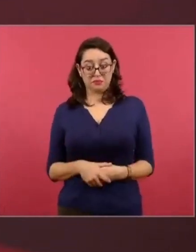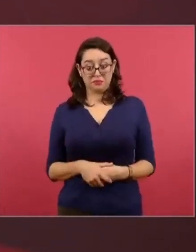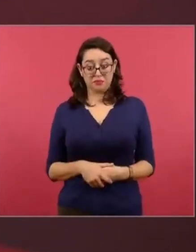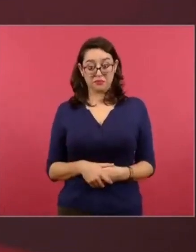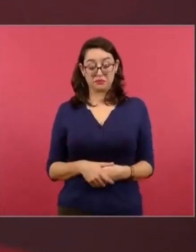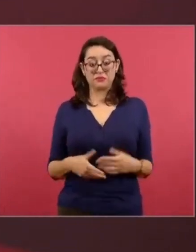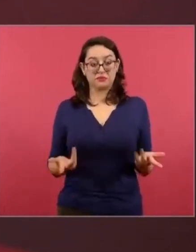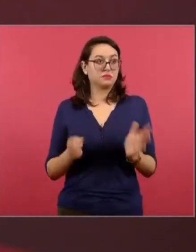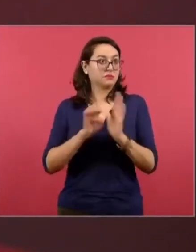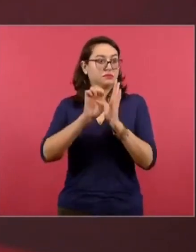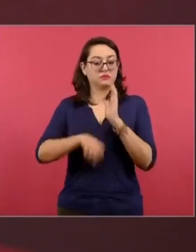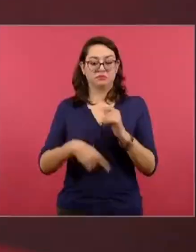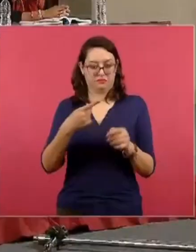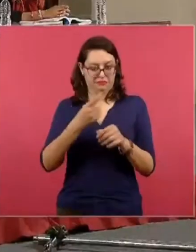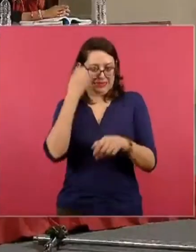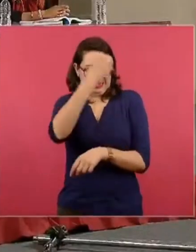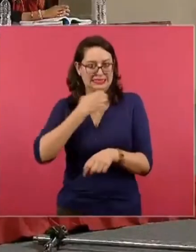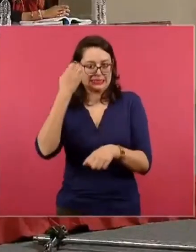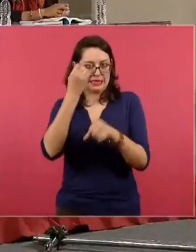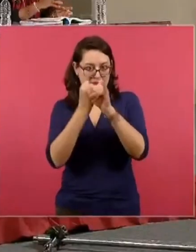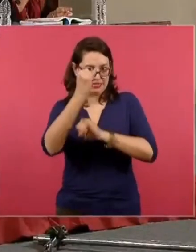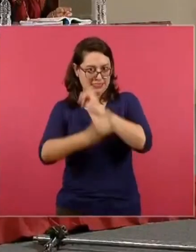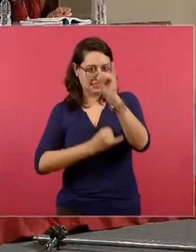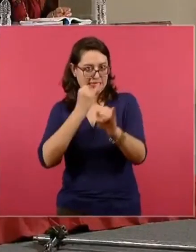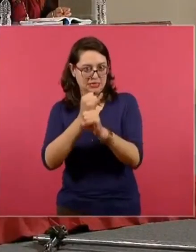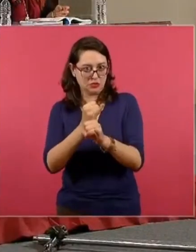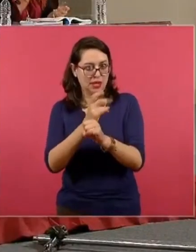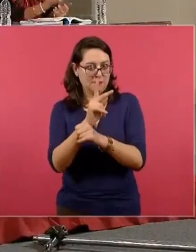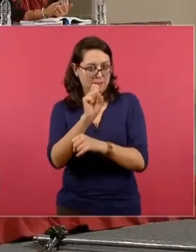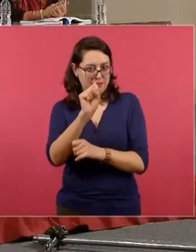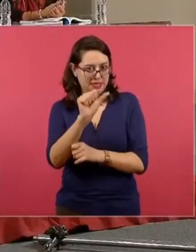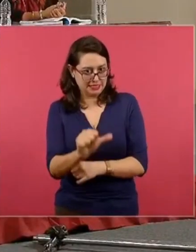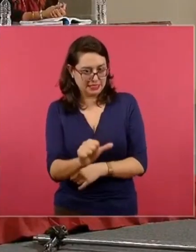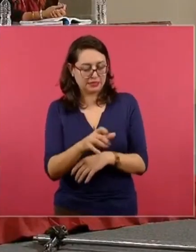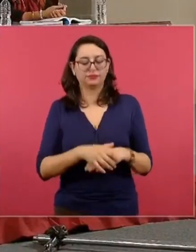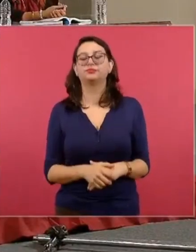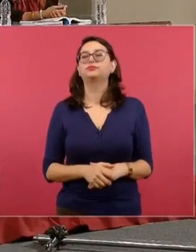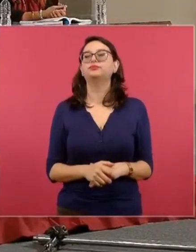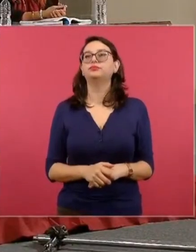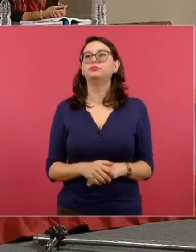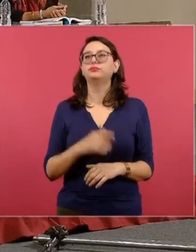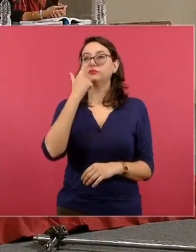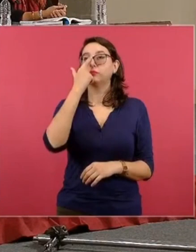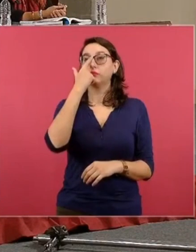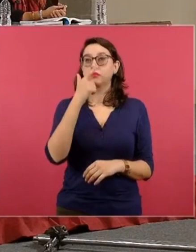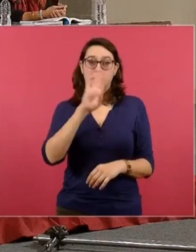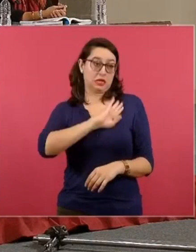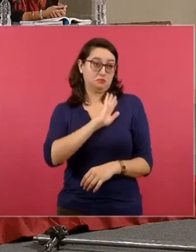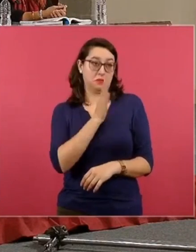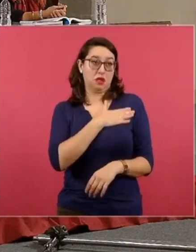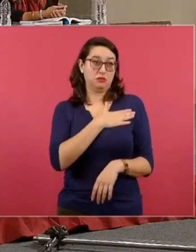por ahí en los lugares 30 y tantos de la prueba PISA en la última evaluación del 18, más o menos, por poner un